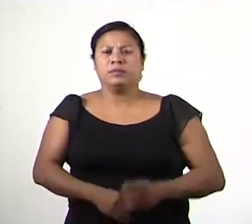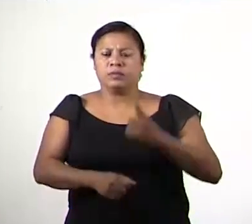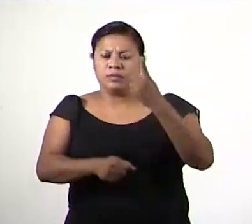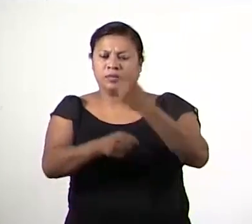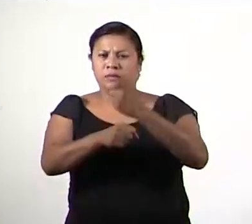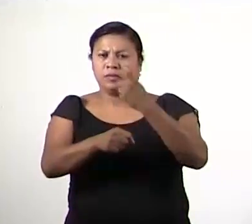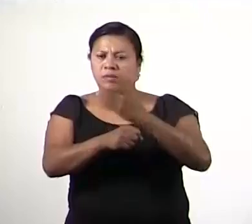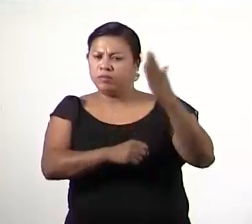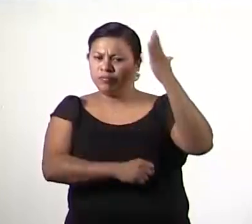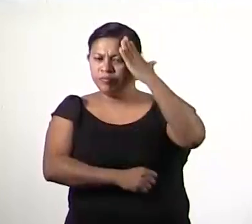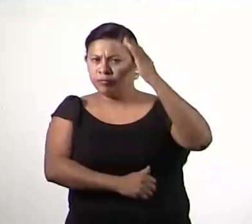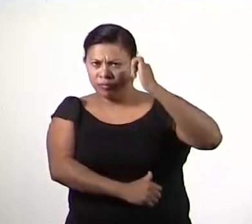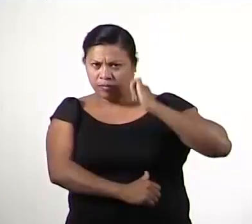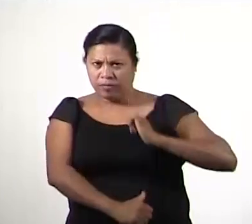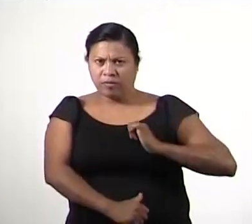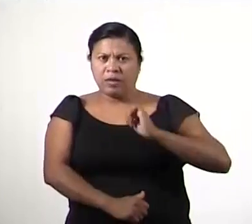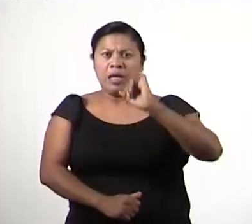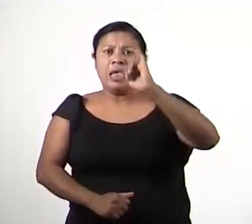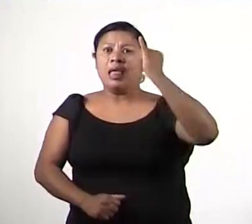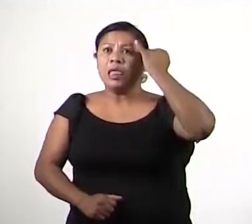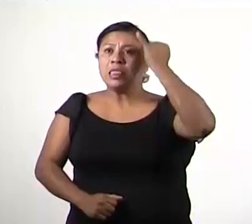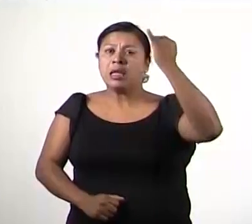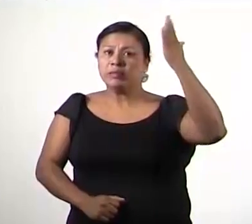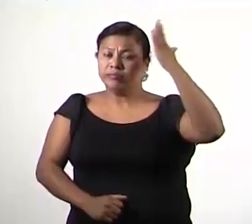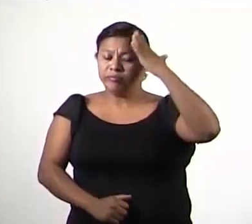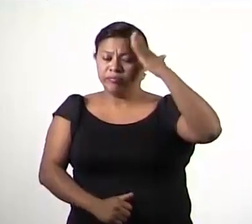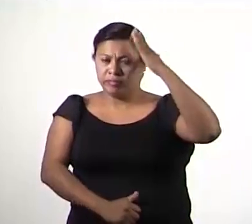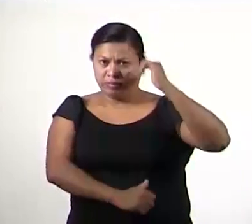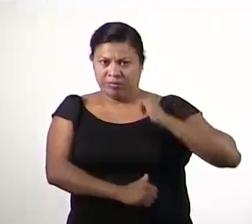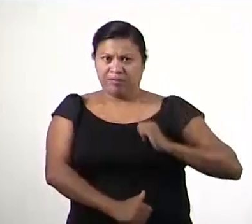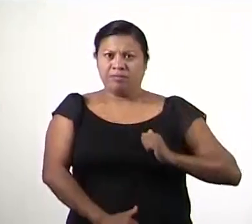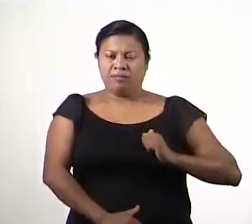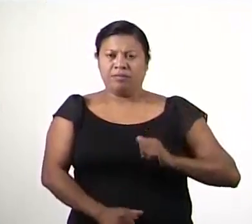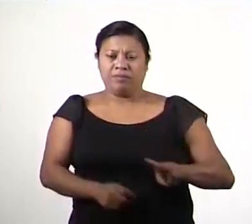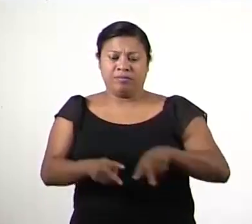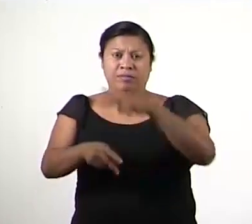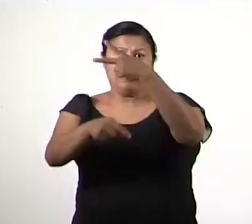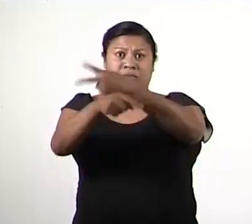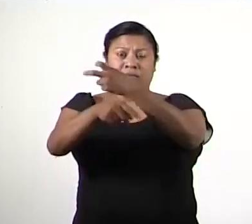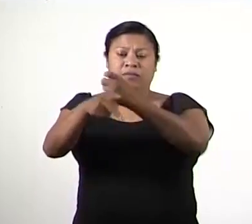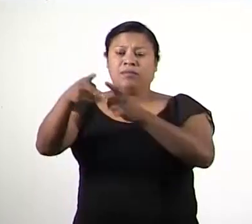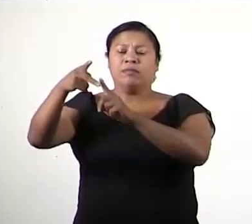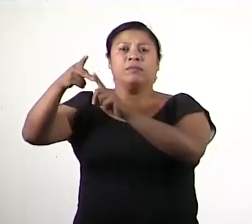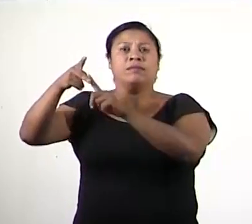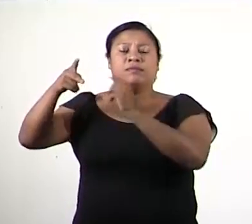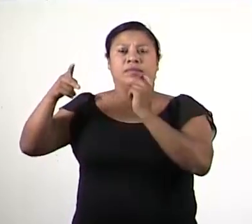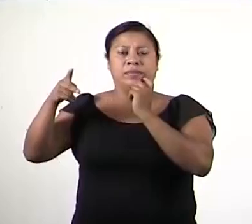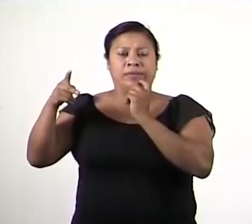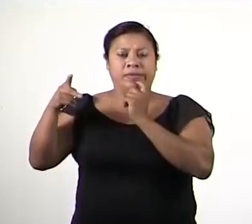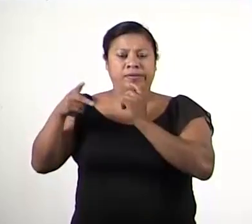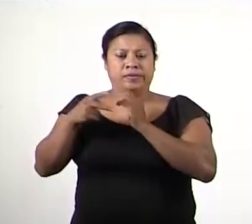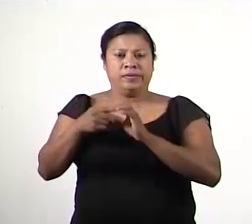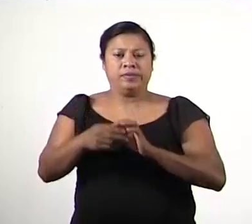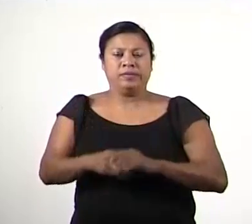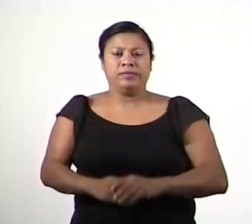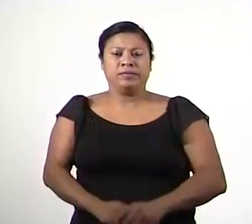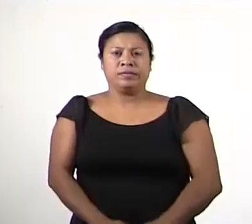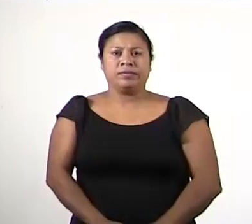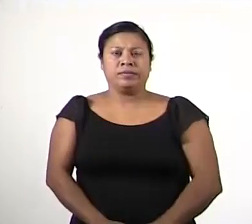es el primer tipo de idea. El segundo son las ideas